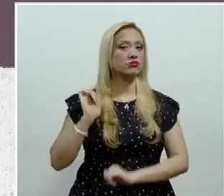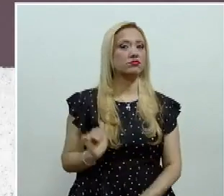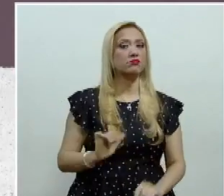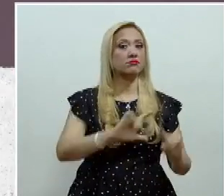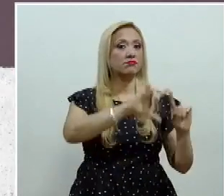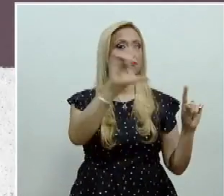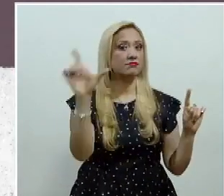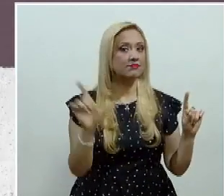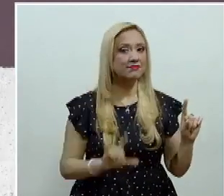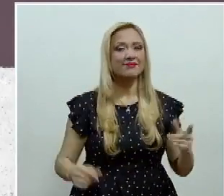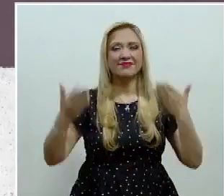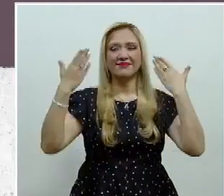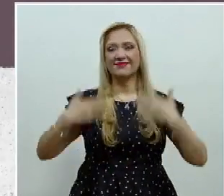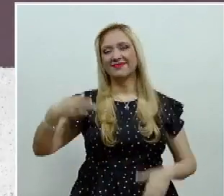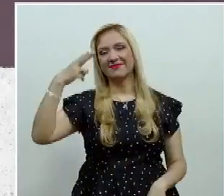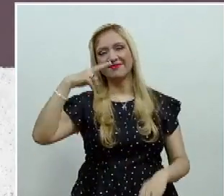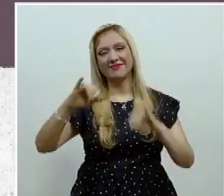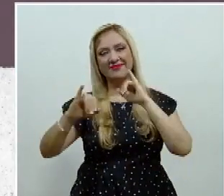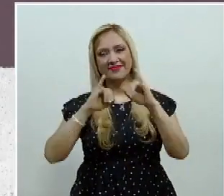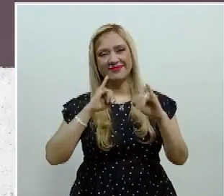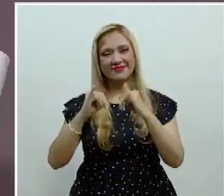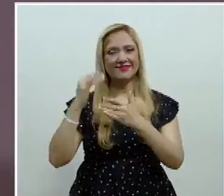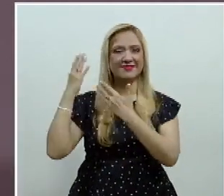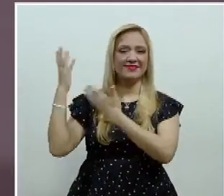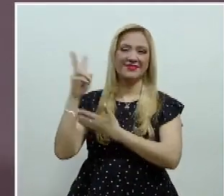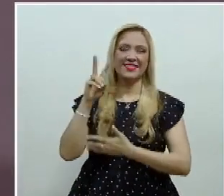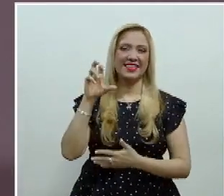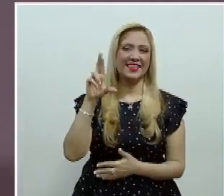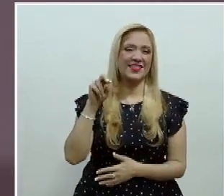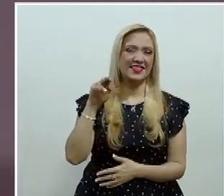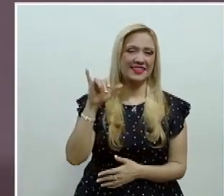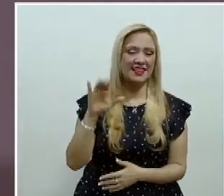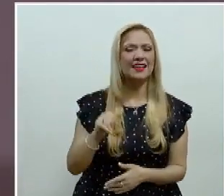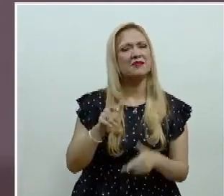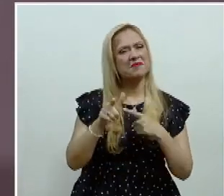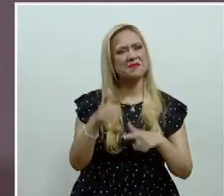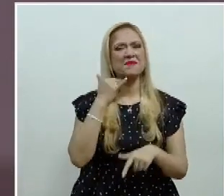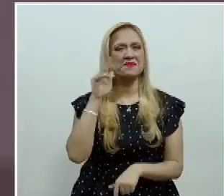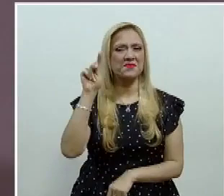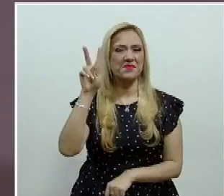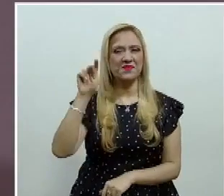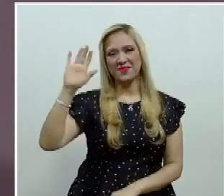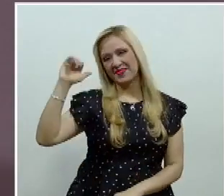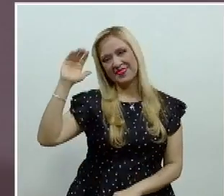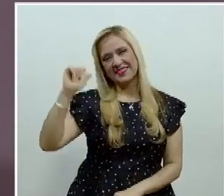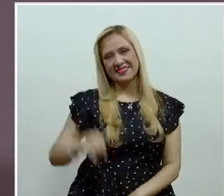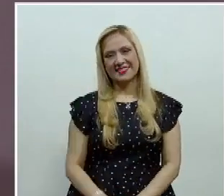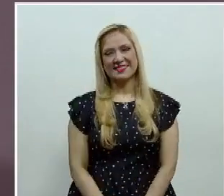Federación. Soy Verónica González y lo invito como siempre a que se quede en la señal de Justicia TV.